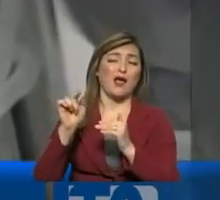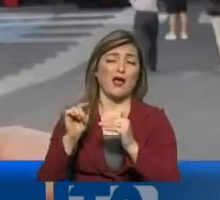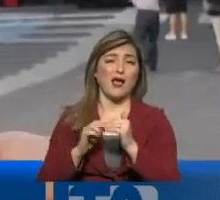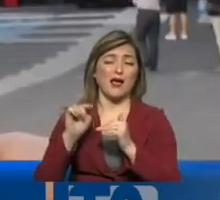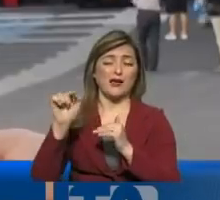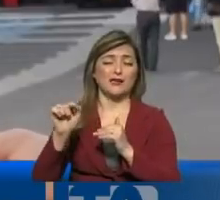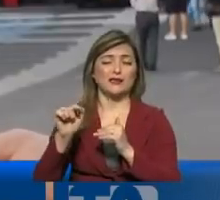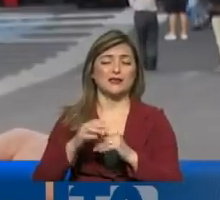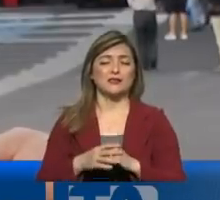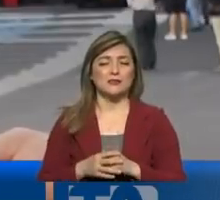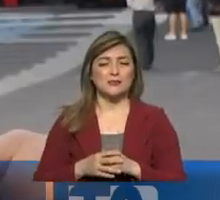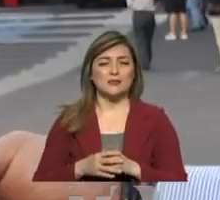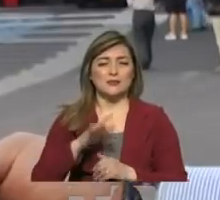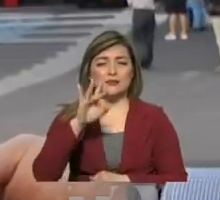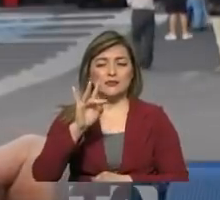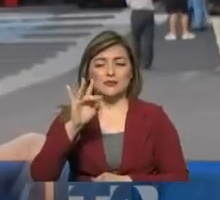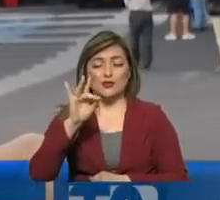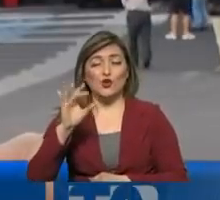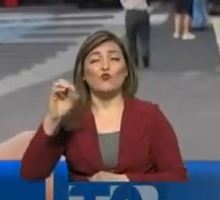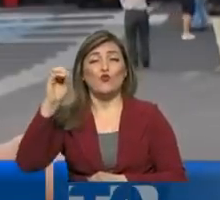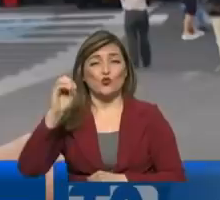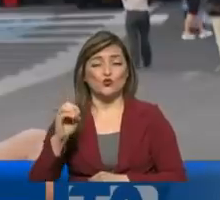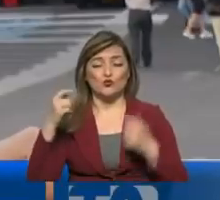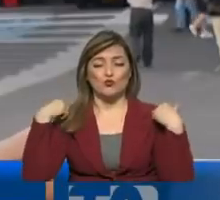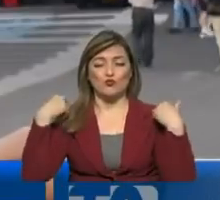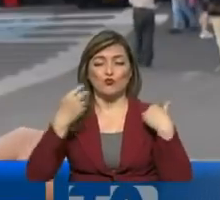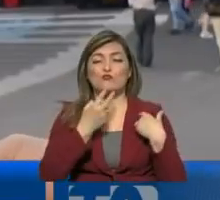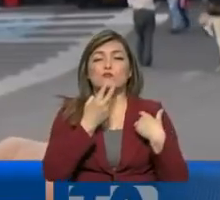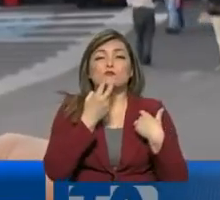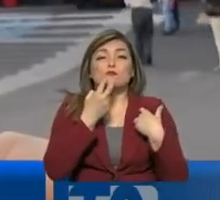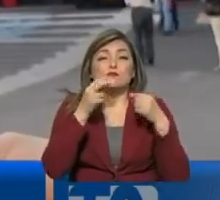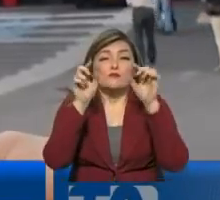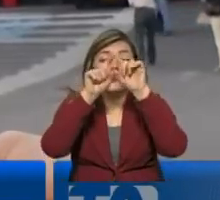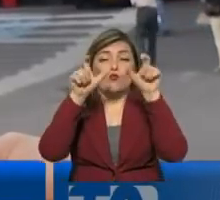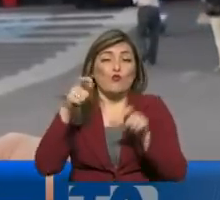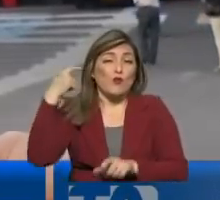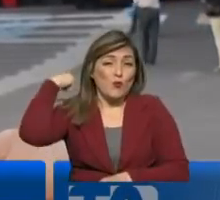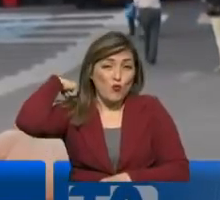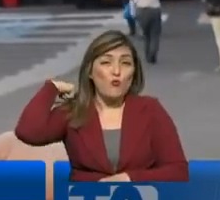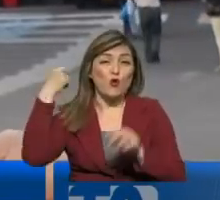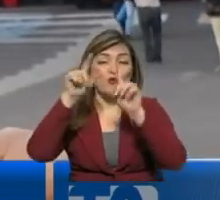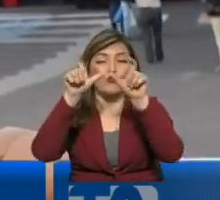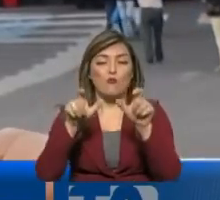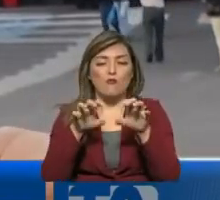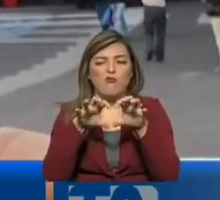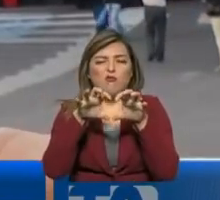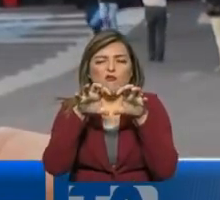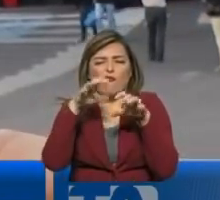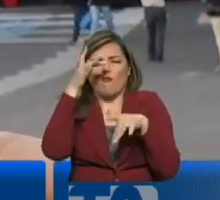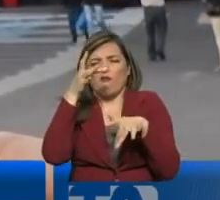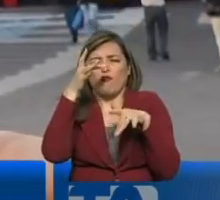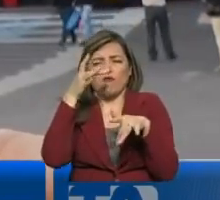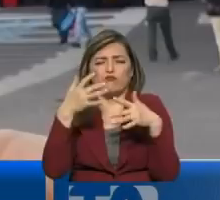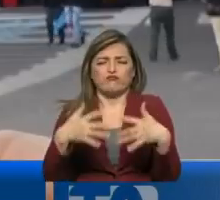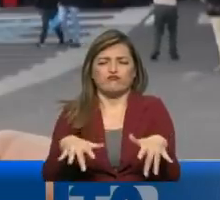Papi está con el 88% de los pulmones afectados. su situación es crítica, su